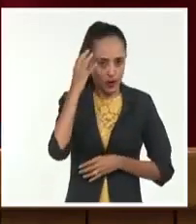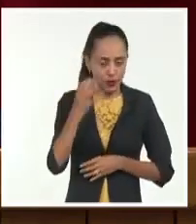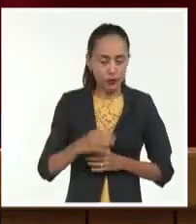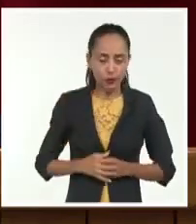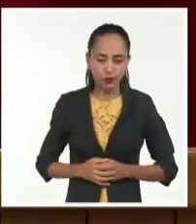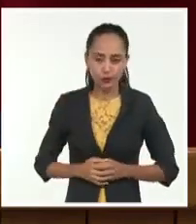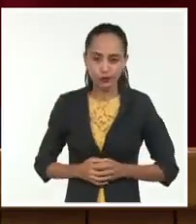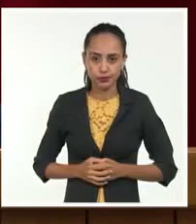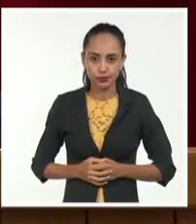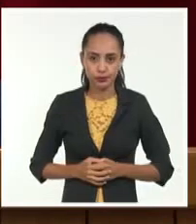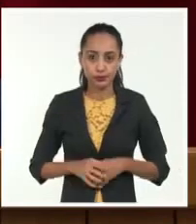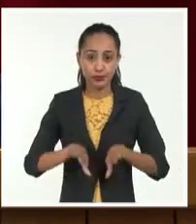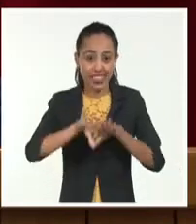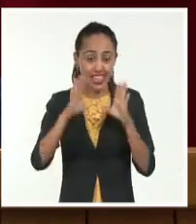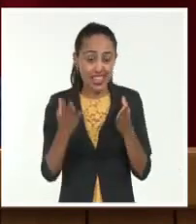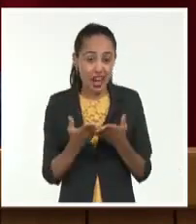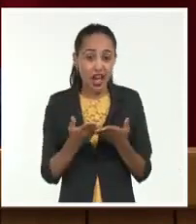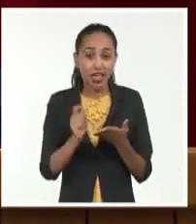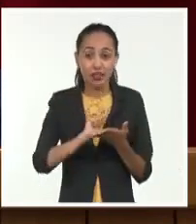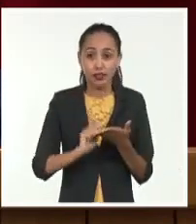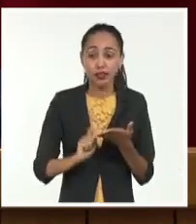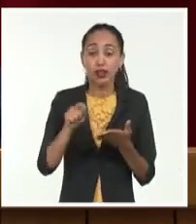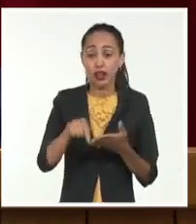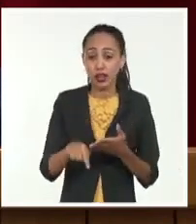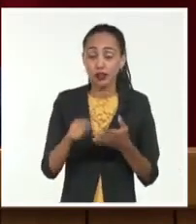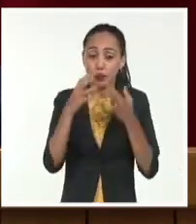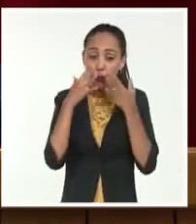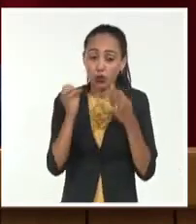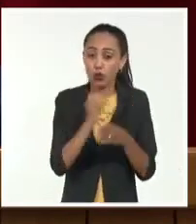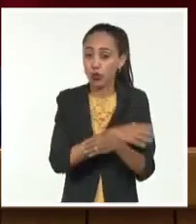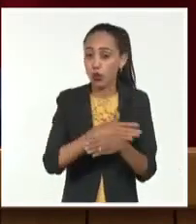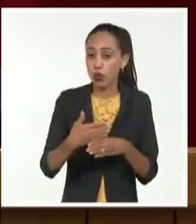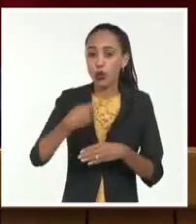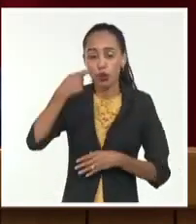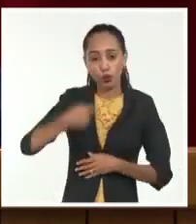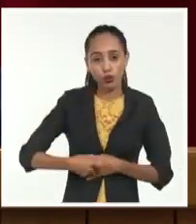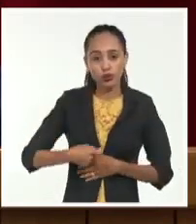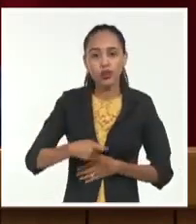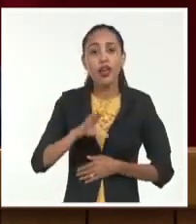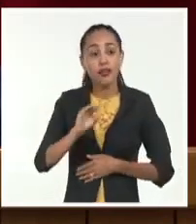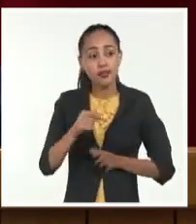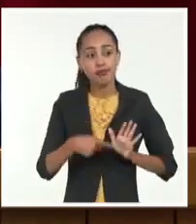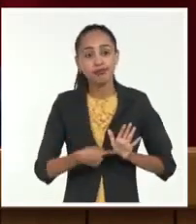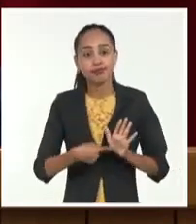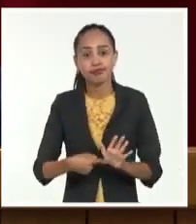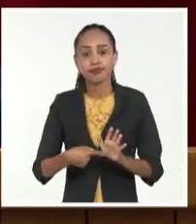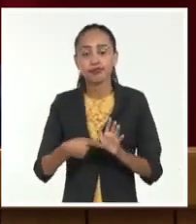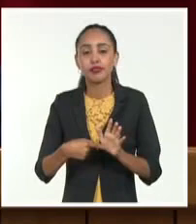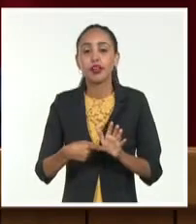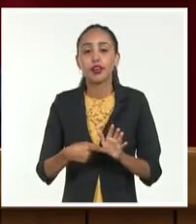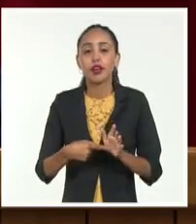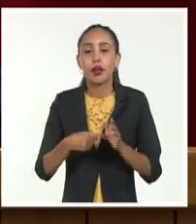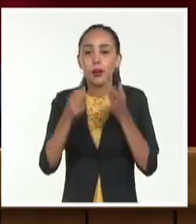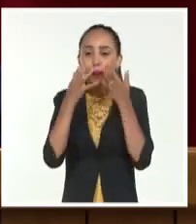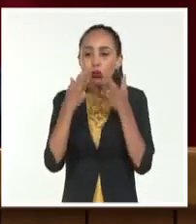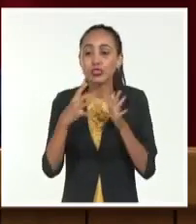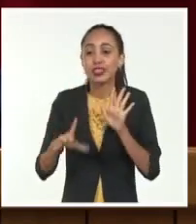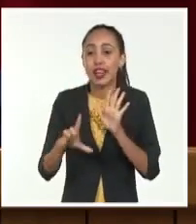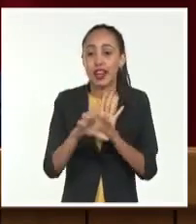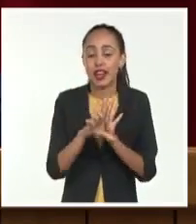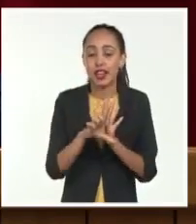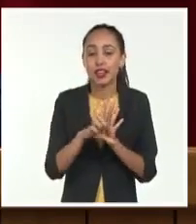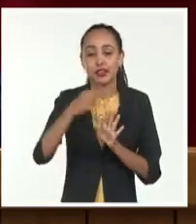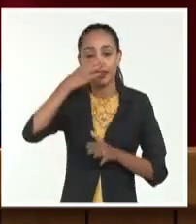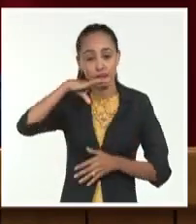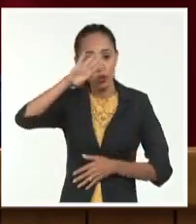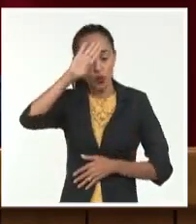boceto empleado en esta monumental obra jurídica confirma la importancia de erigir las normas legales del país desde un